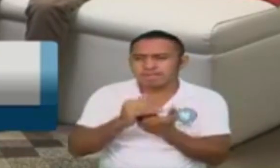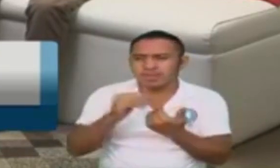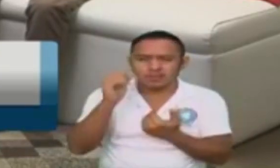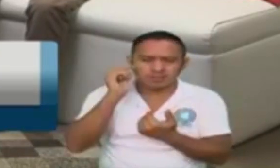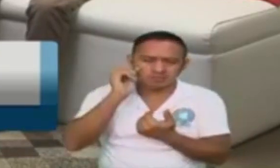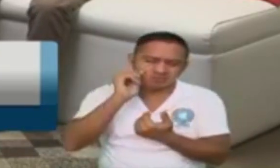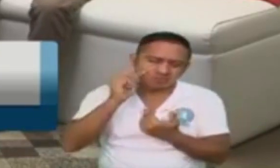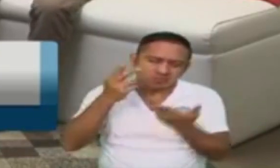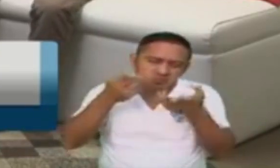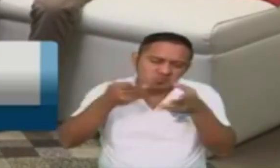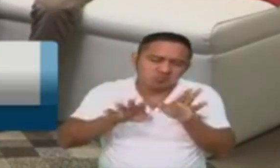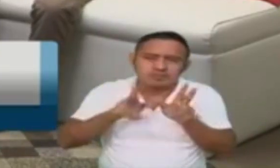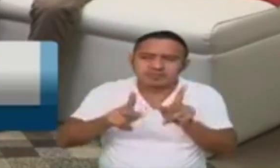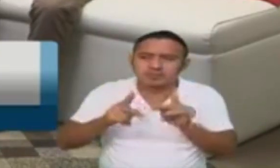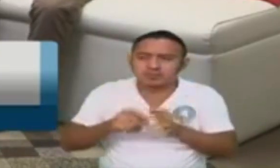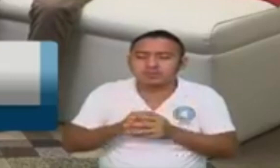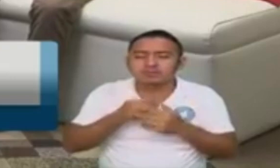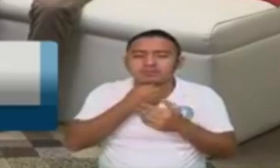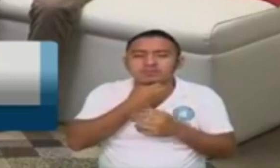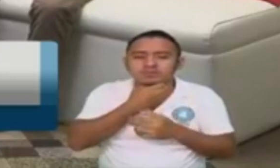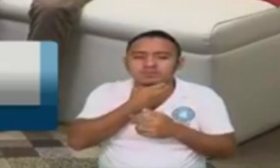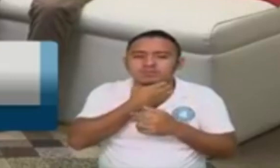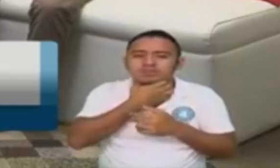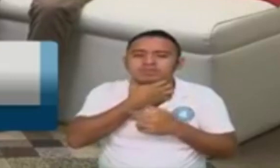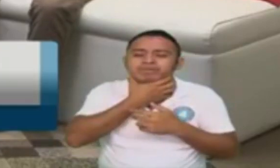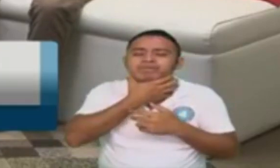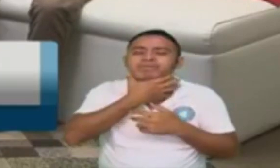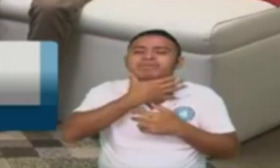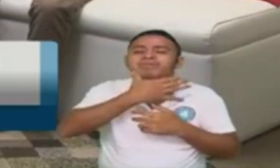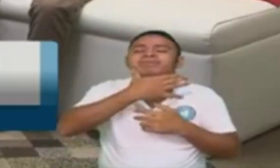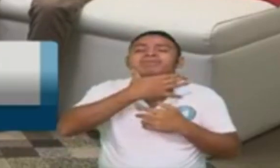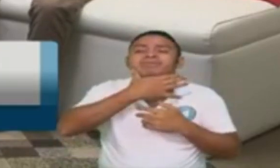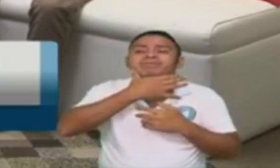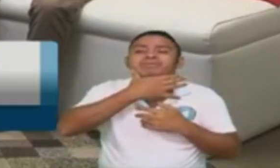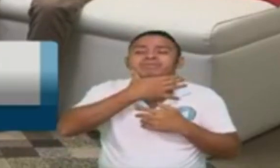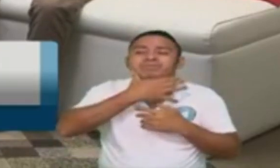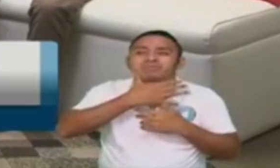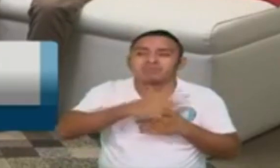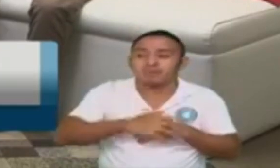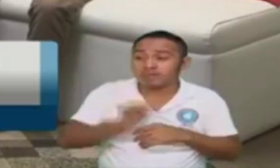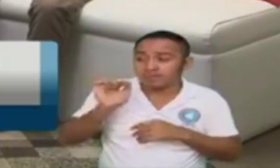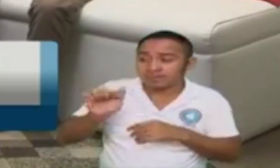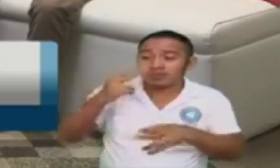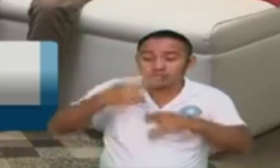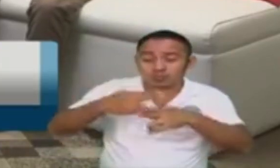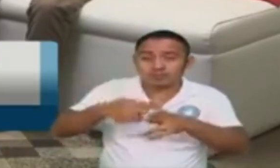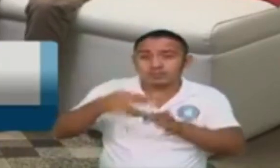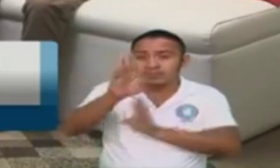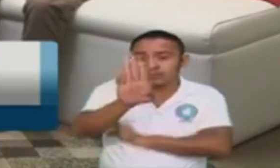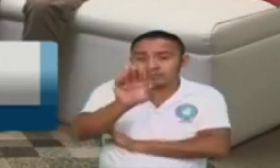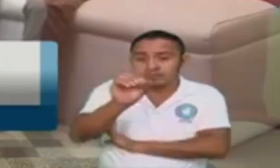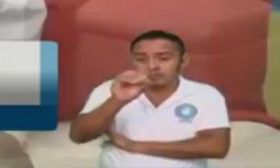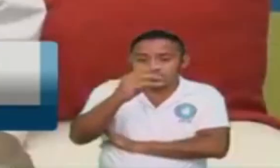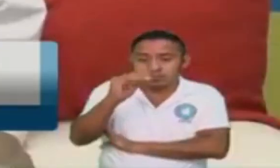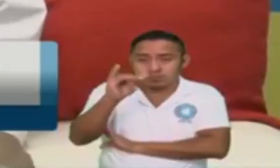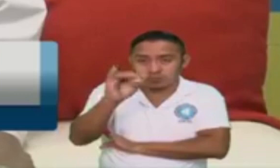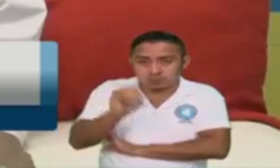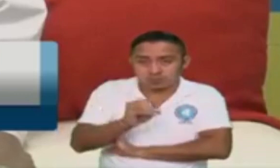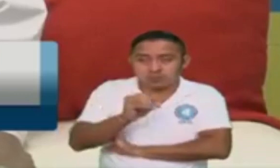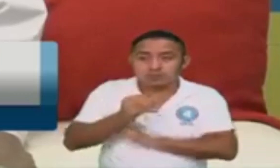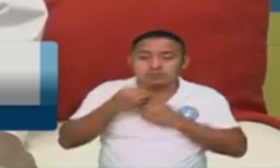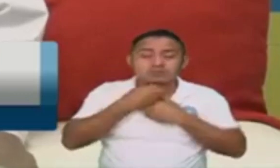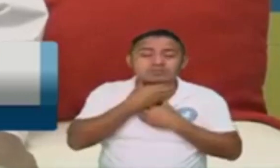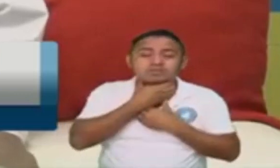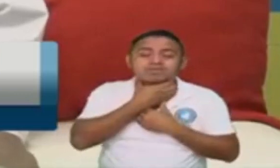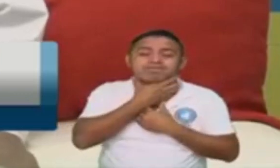que en la gente que el cuello se pone grande. Y ese crecimiento del cuello hace que